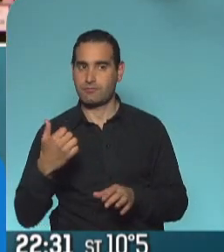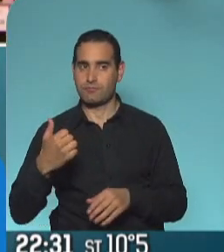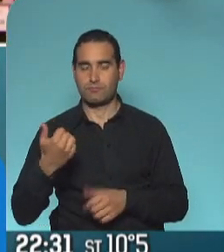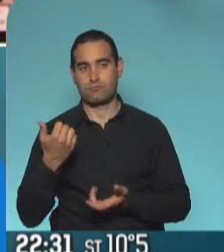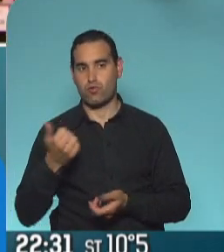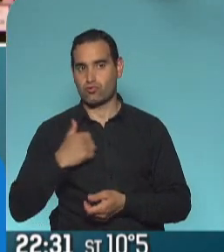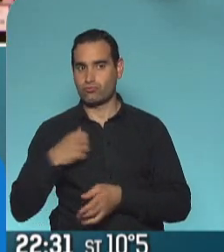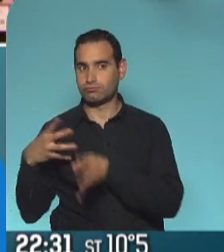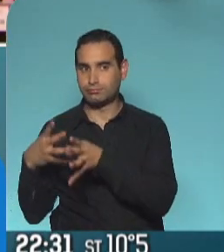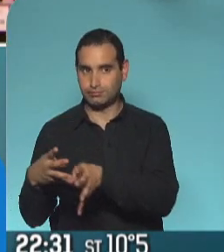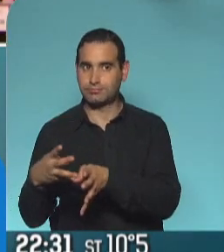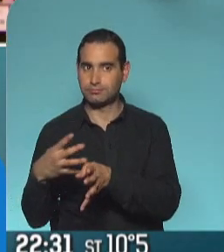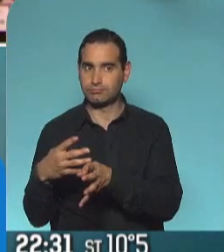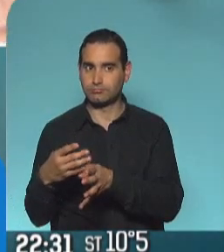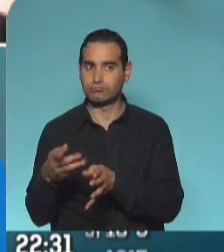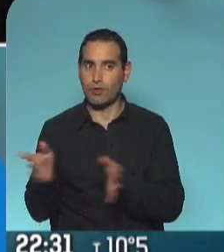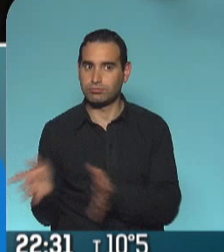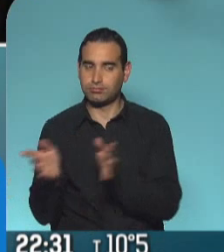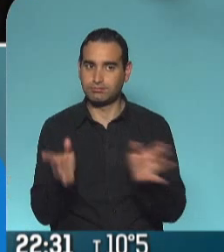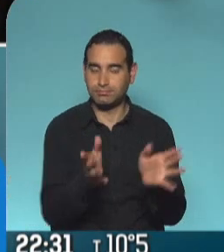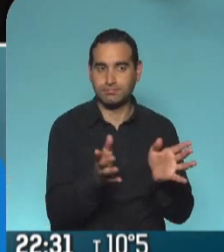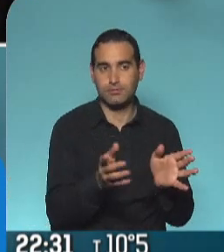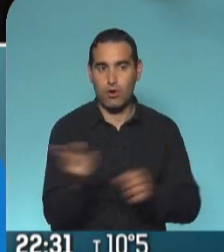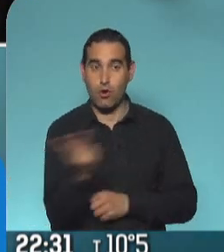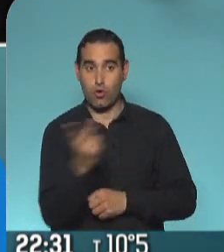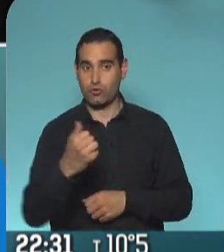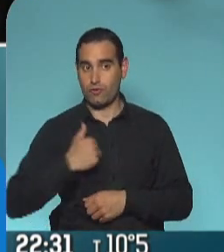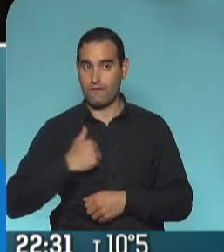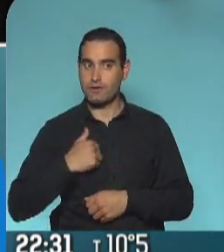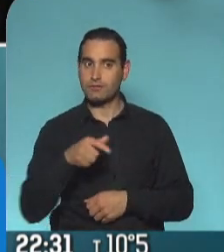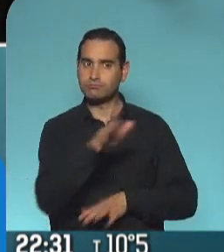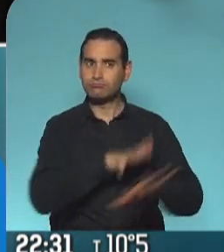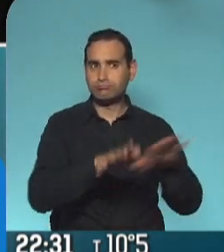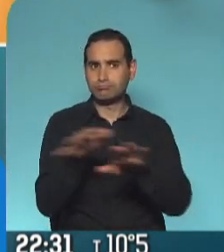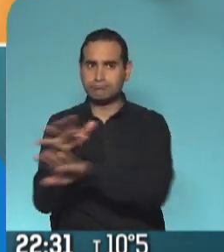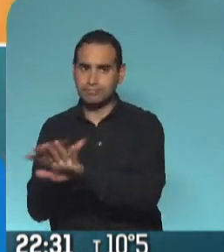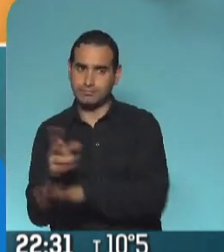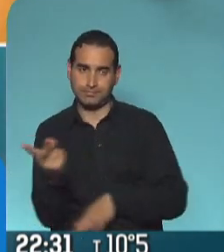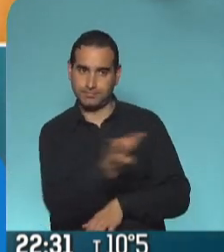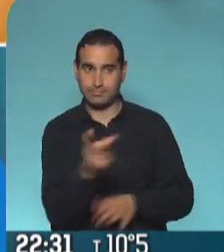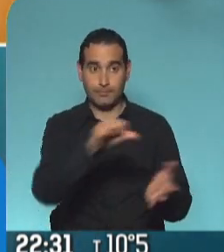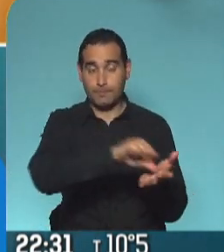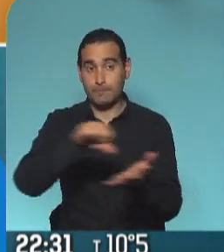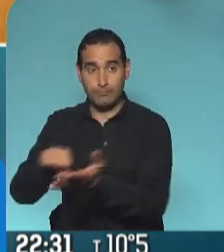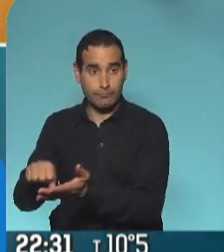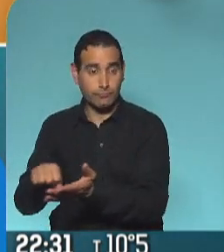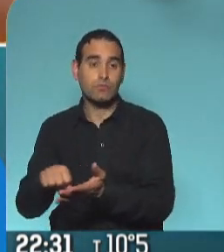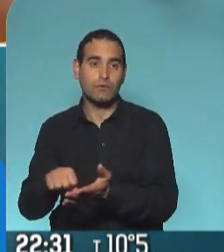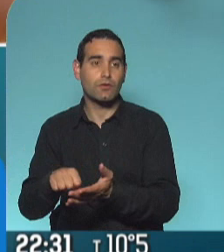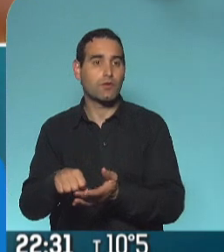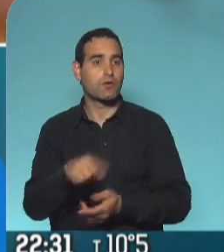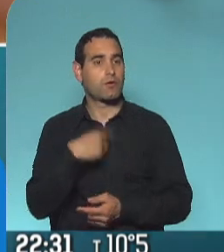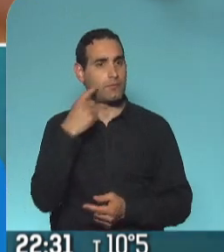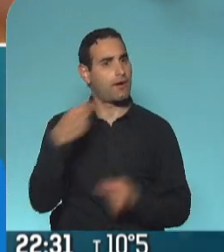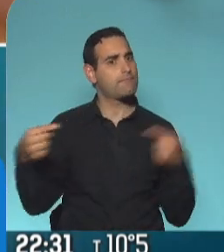campo de la defensa y seguridad. Las doctrinas de defensa de cada uno se han adaptado a una configuración del oponente